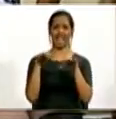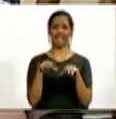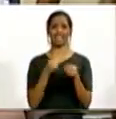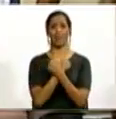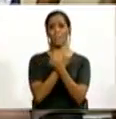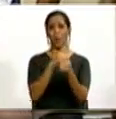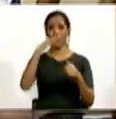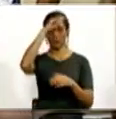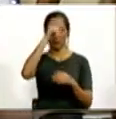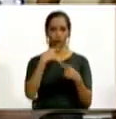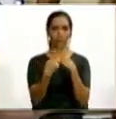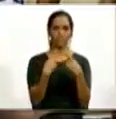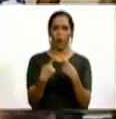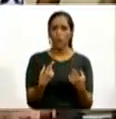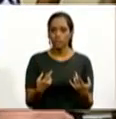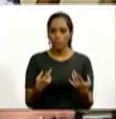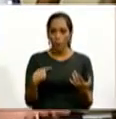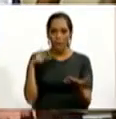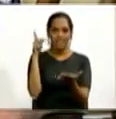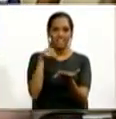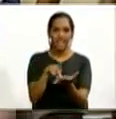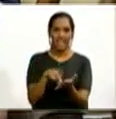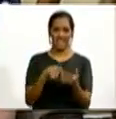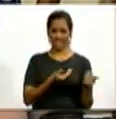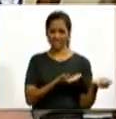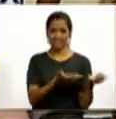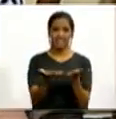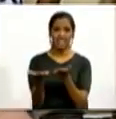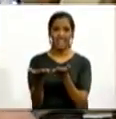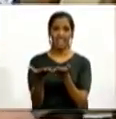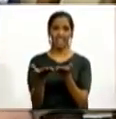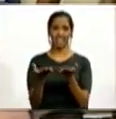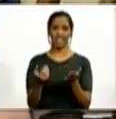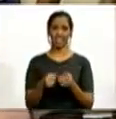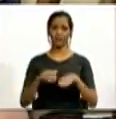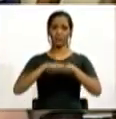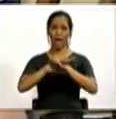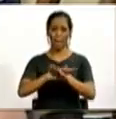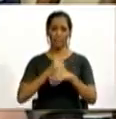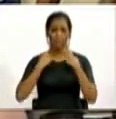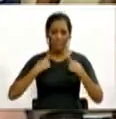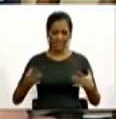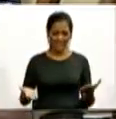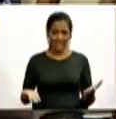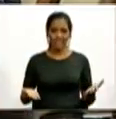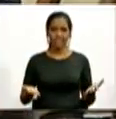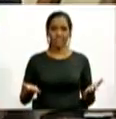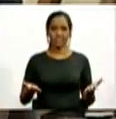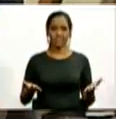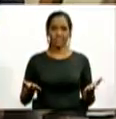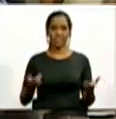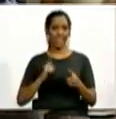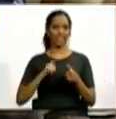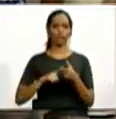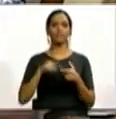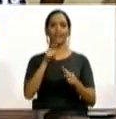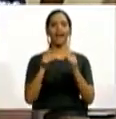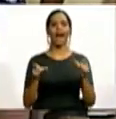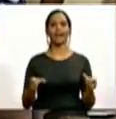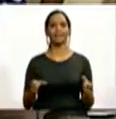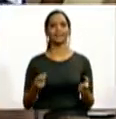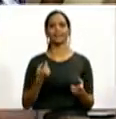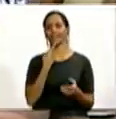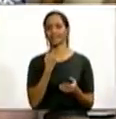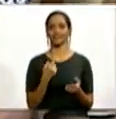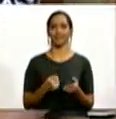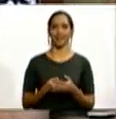todo ese montón de cosas. Y cuando el tipo llega, lo reciben y deja un zapato rodando. Entonces lo recibe la gente allí, le dice dos o